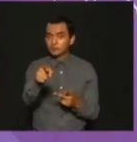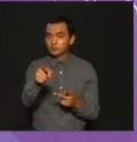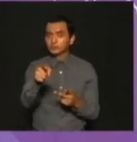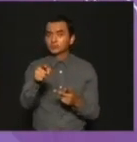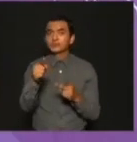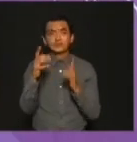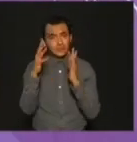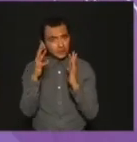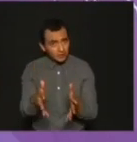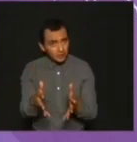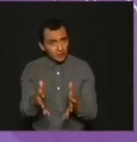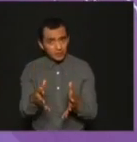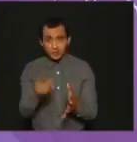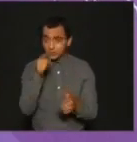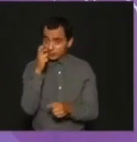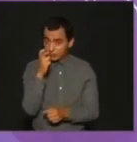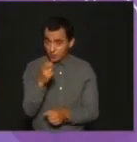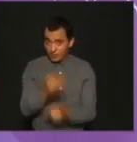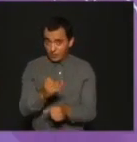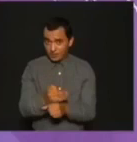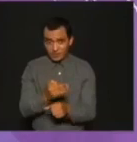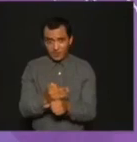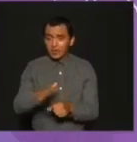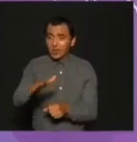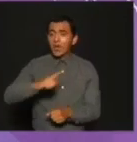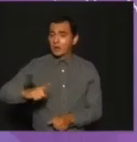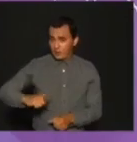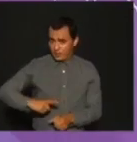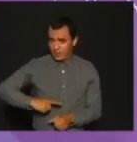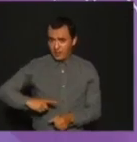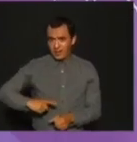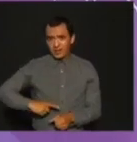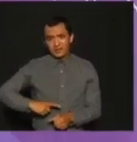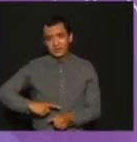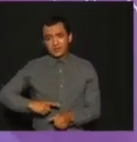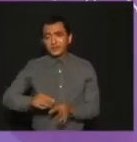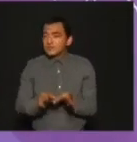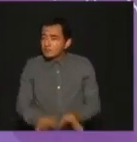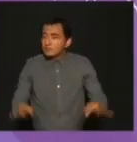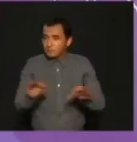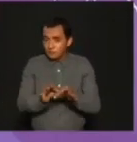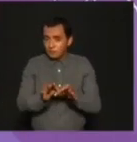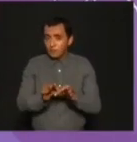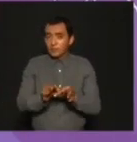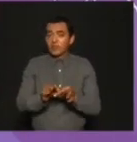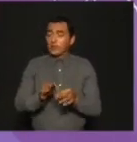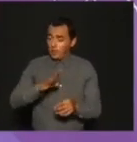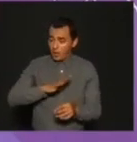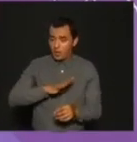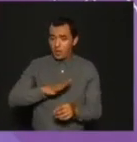eres la razón de existir del gobierno más importante que puede tener el